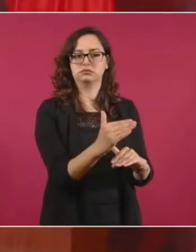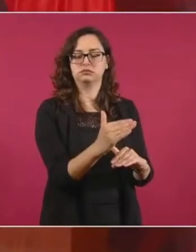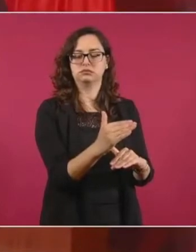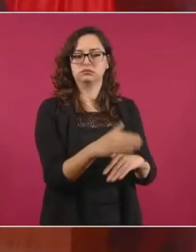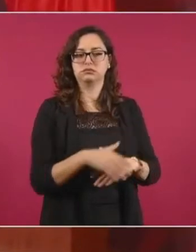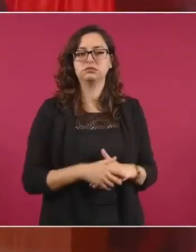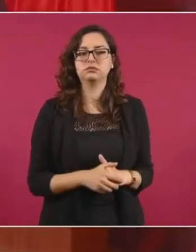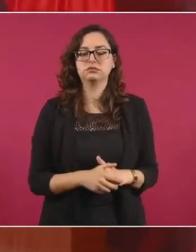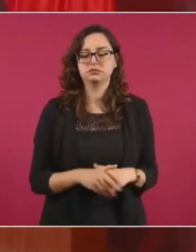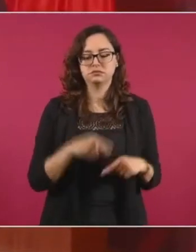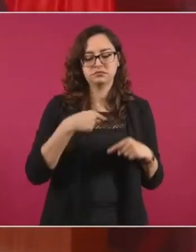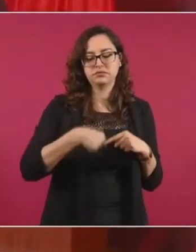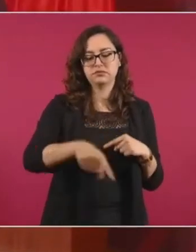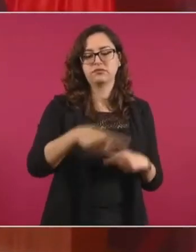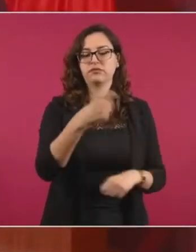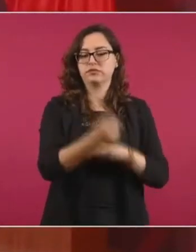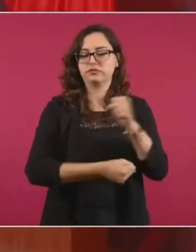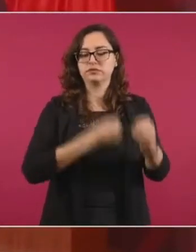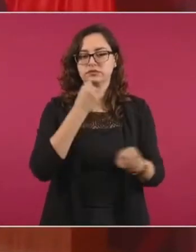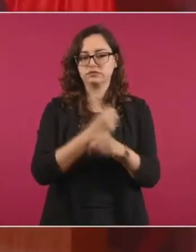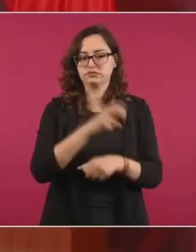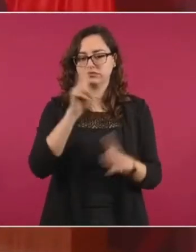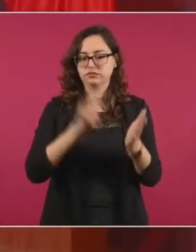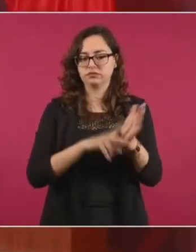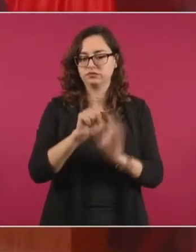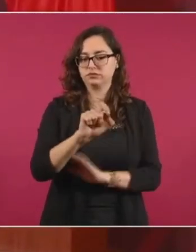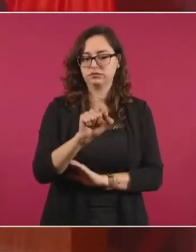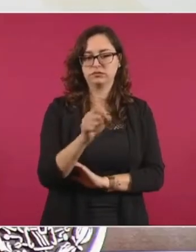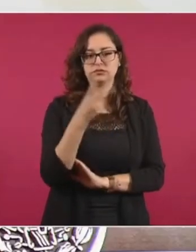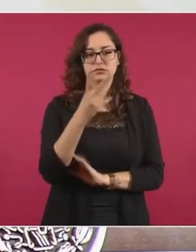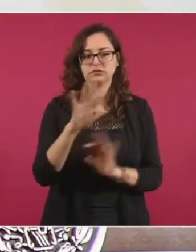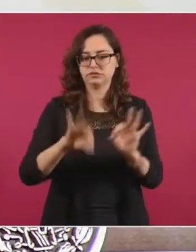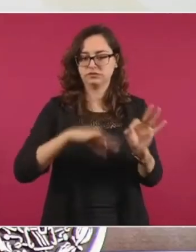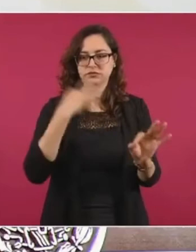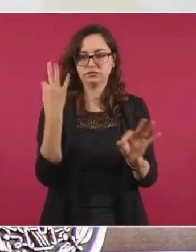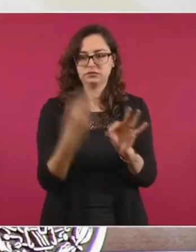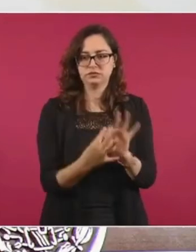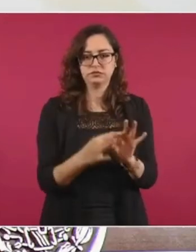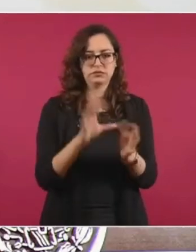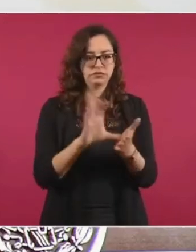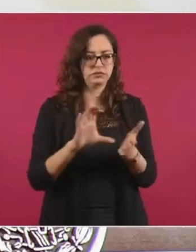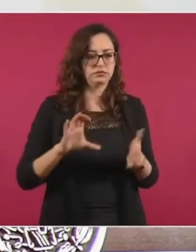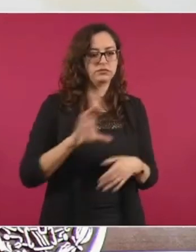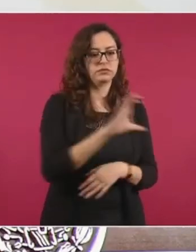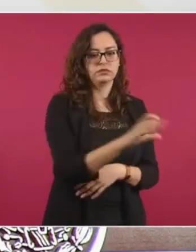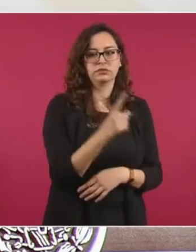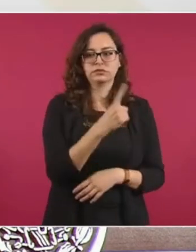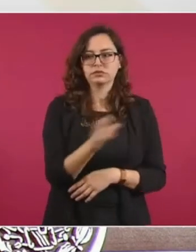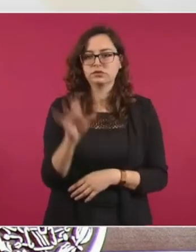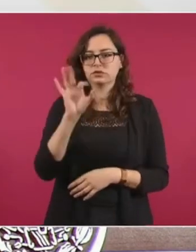a fines de este año y estamos recuperando ya 140 millones de pesos.